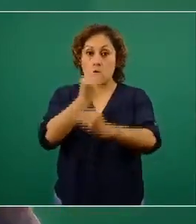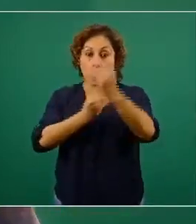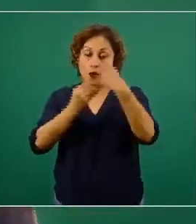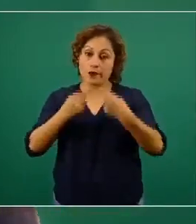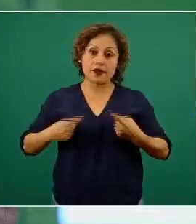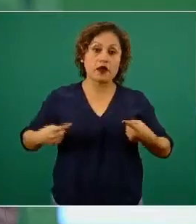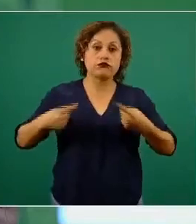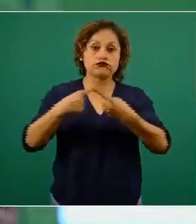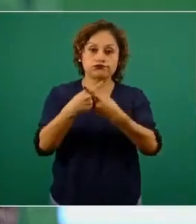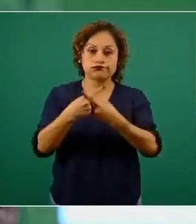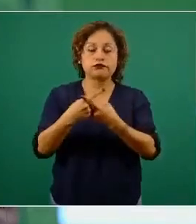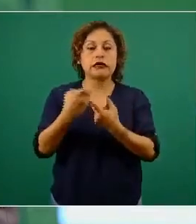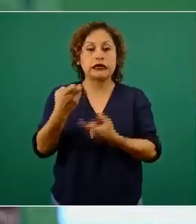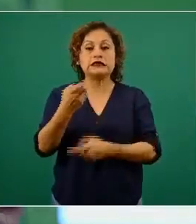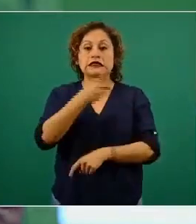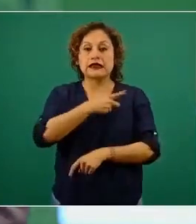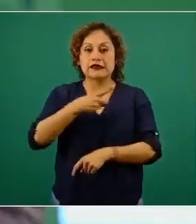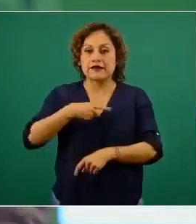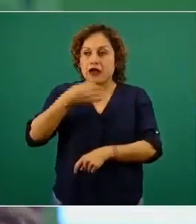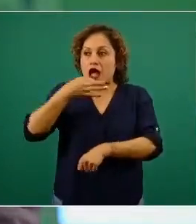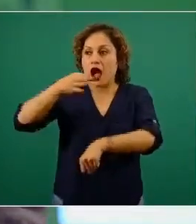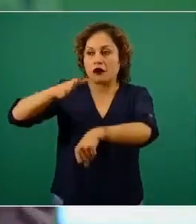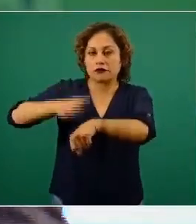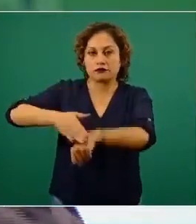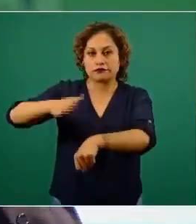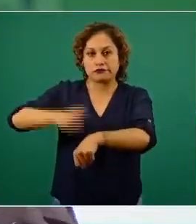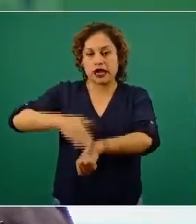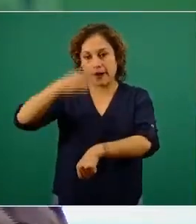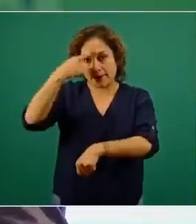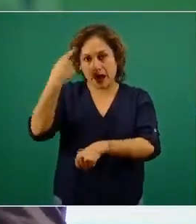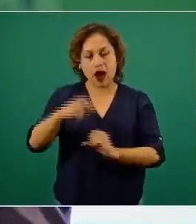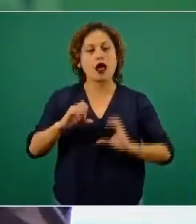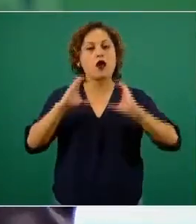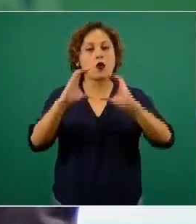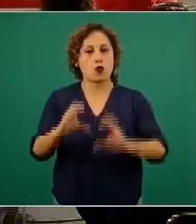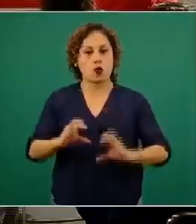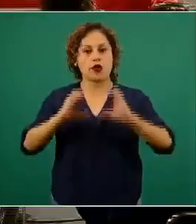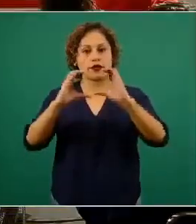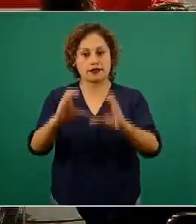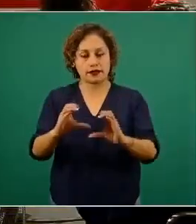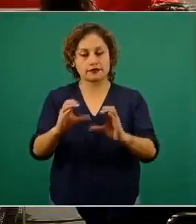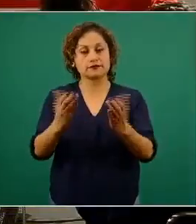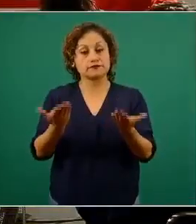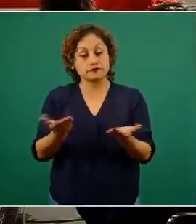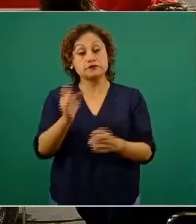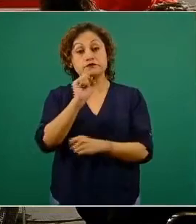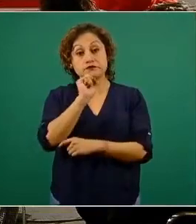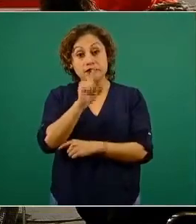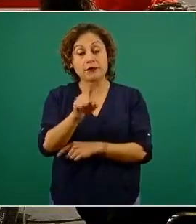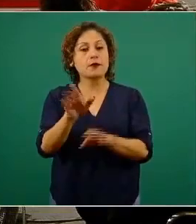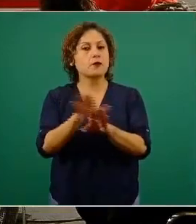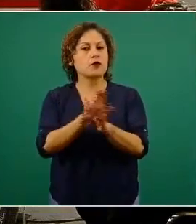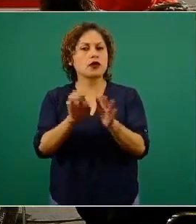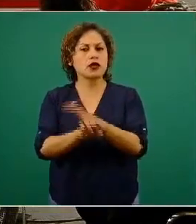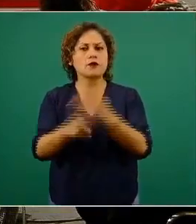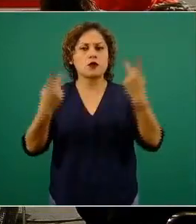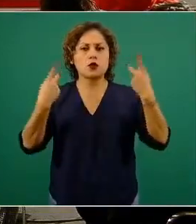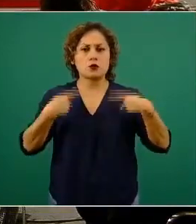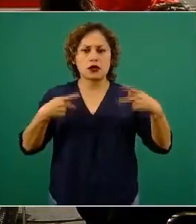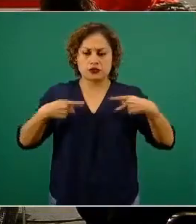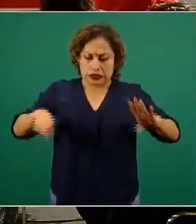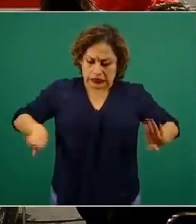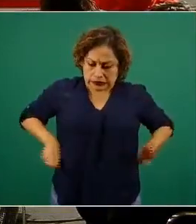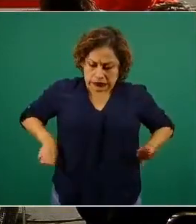tener un cuidado especial de las personas. Aún así, dentro del conjunto de personas con alergia,